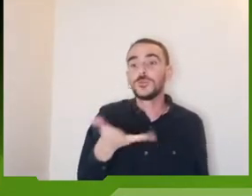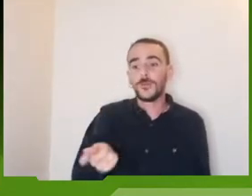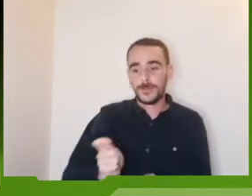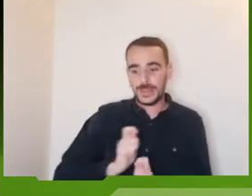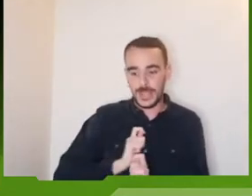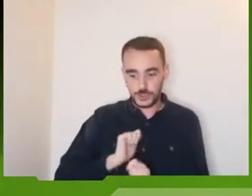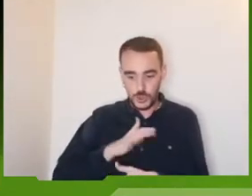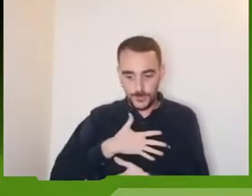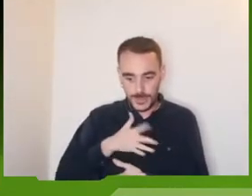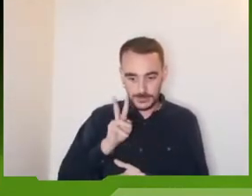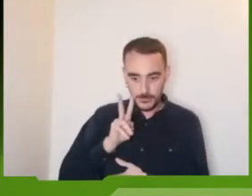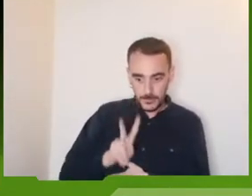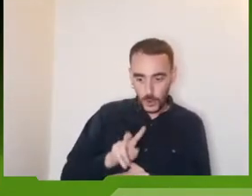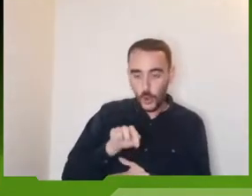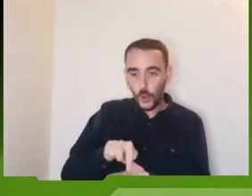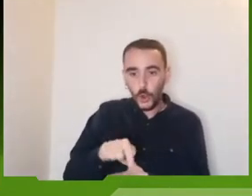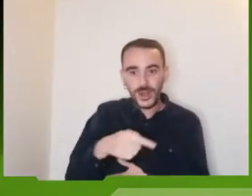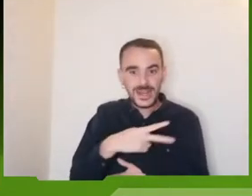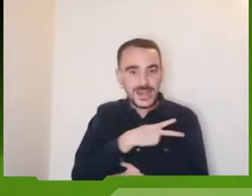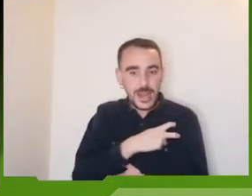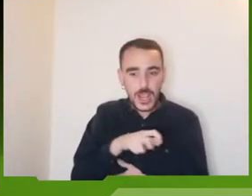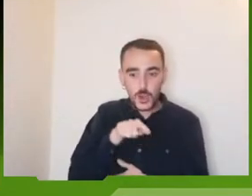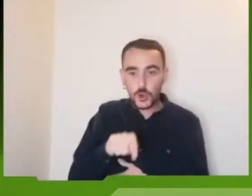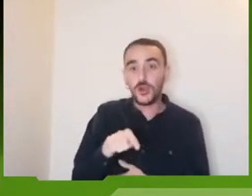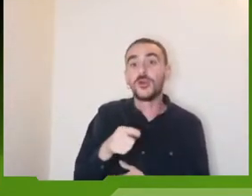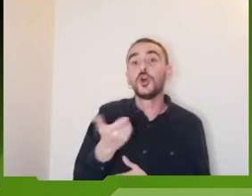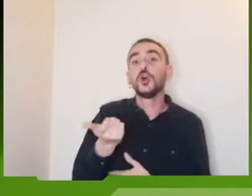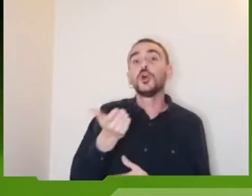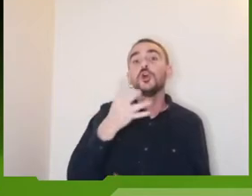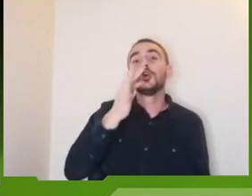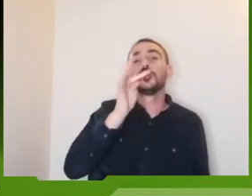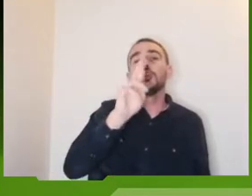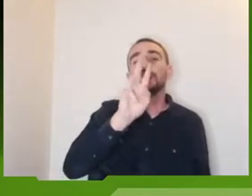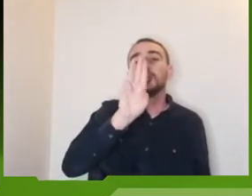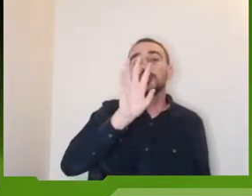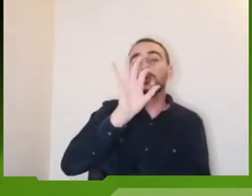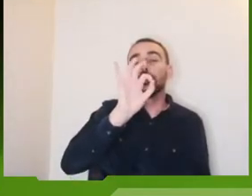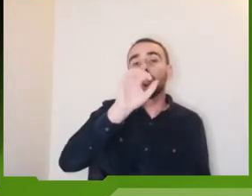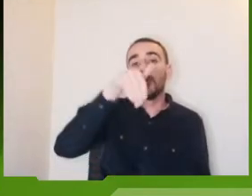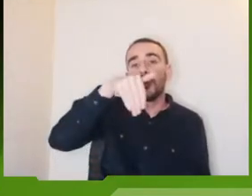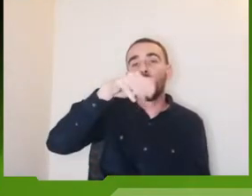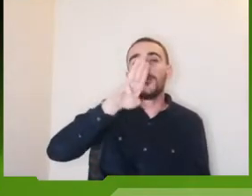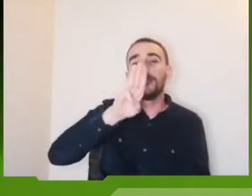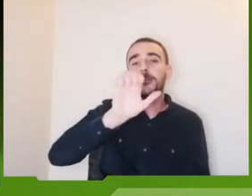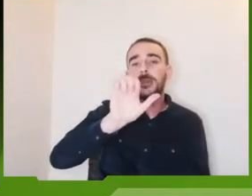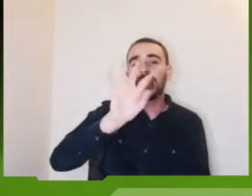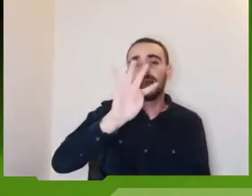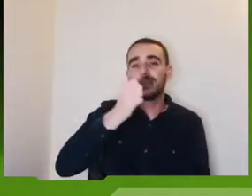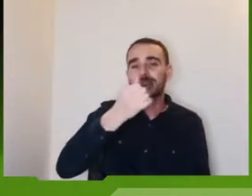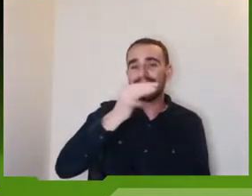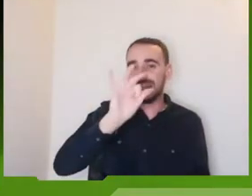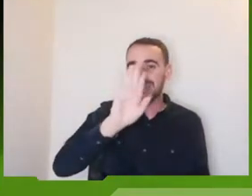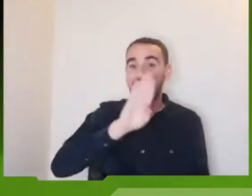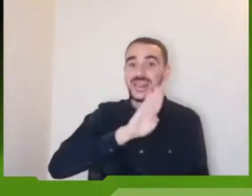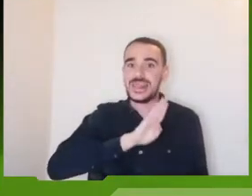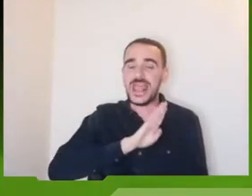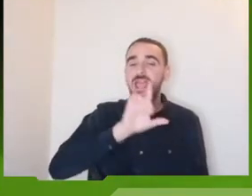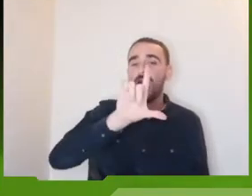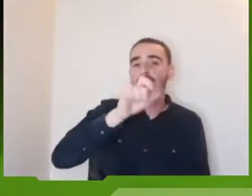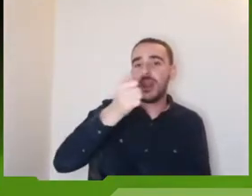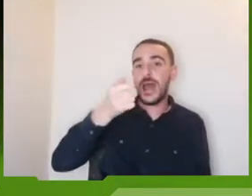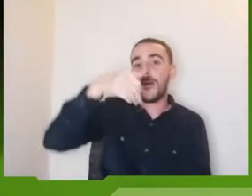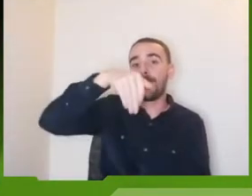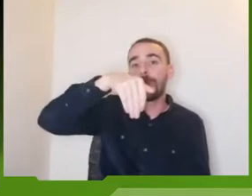hay una comida de color negro y las Trompetas del Amor son bonitísimas, muy bonitas,